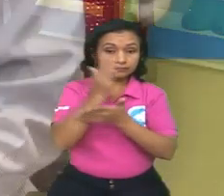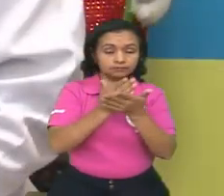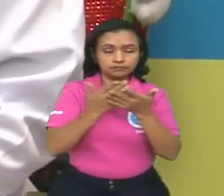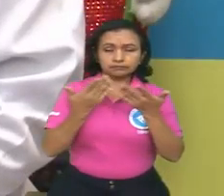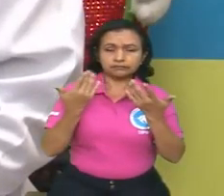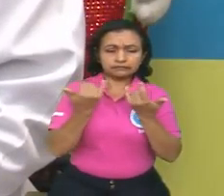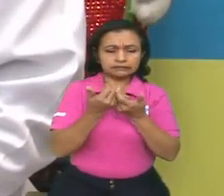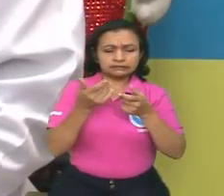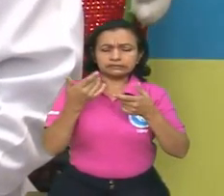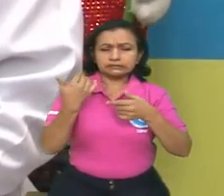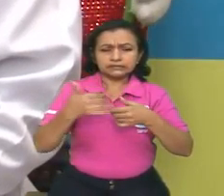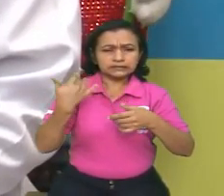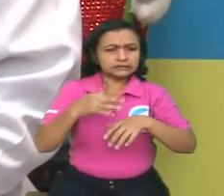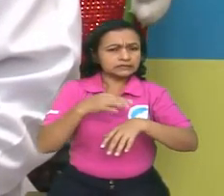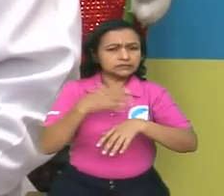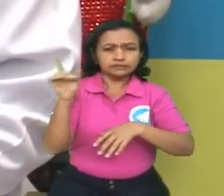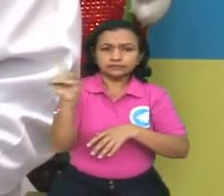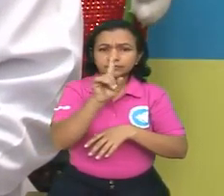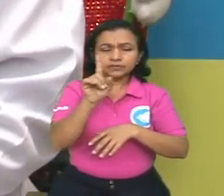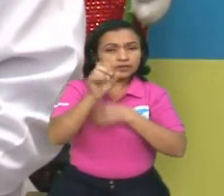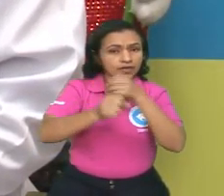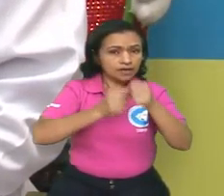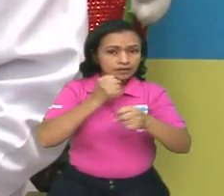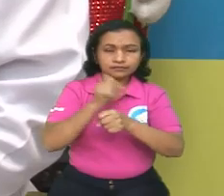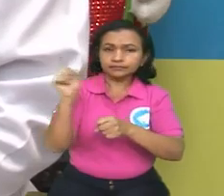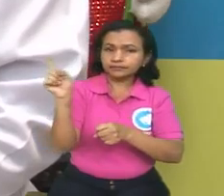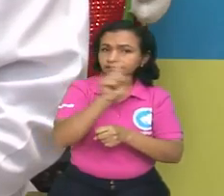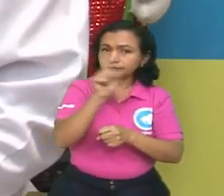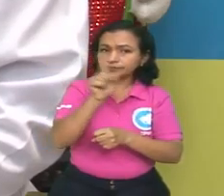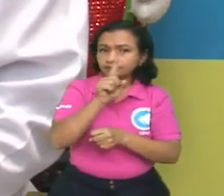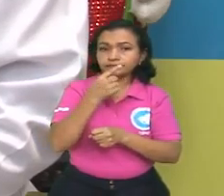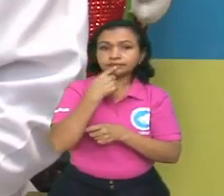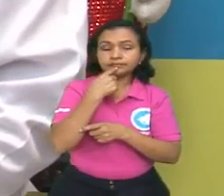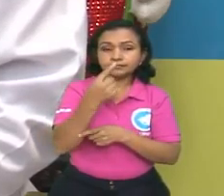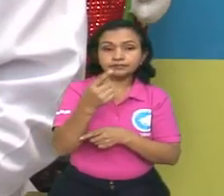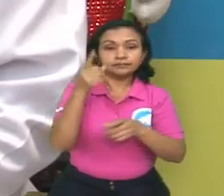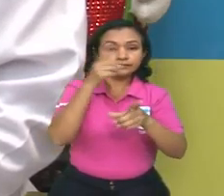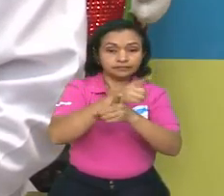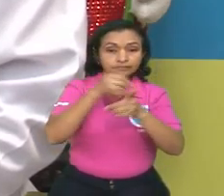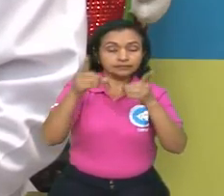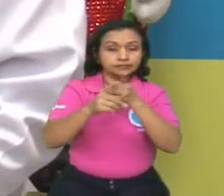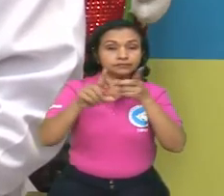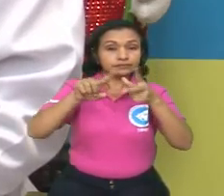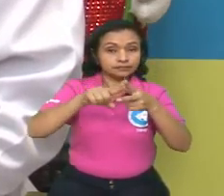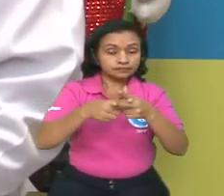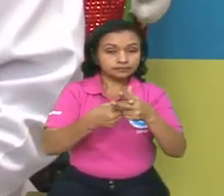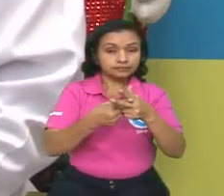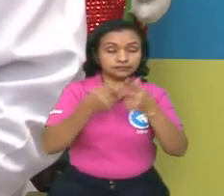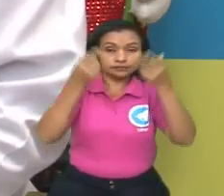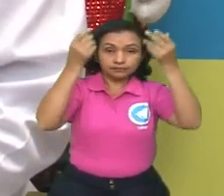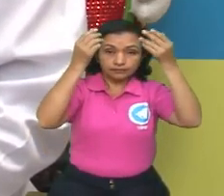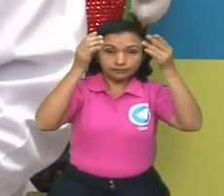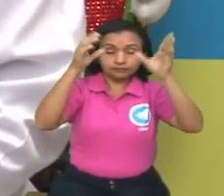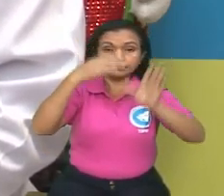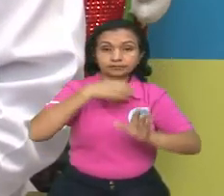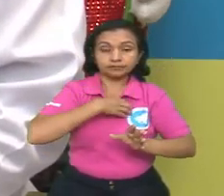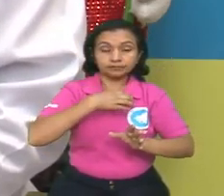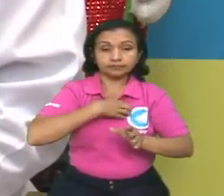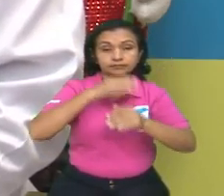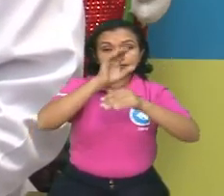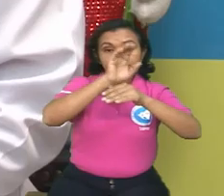molestia, ni tener predilección por alguna edad. Se estima que debemos de iniciar a realizarlo por cultura, por tener